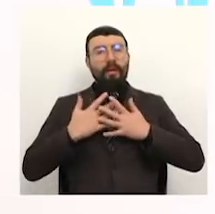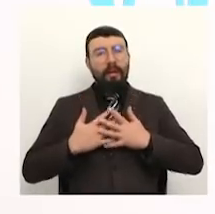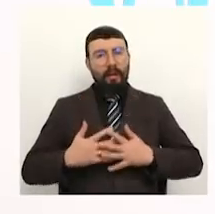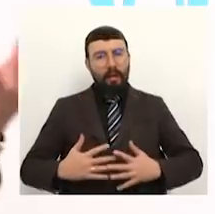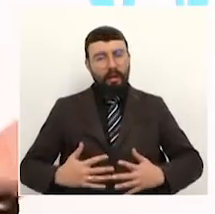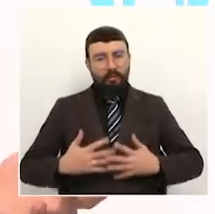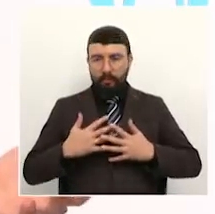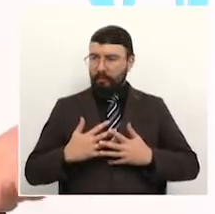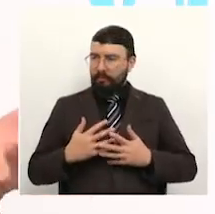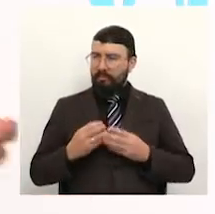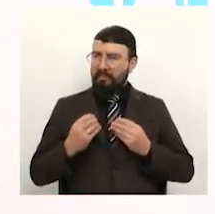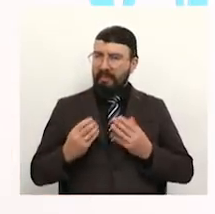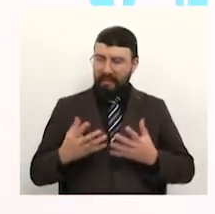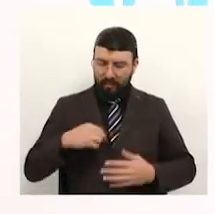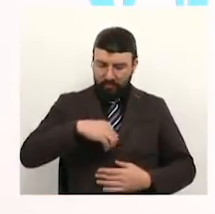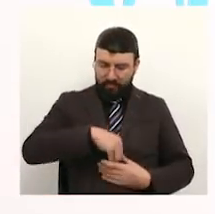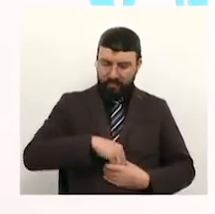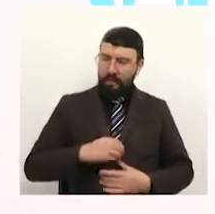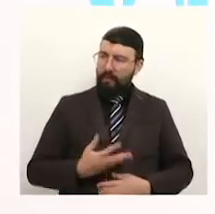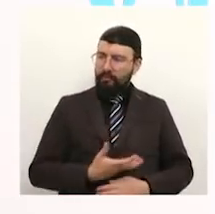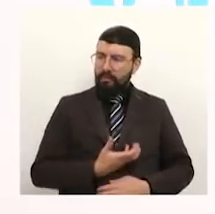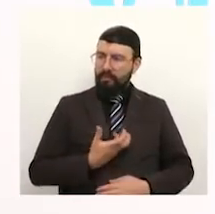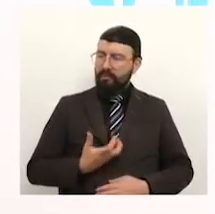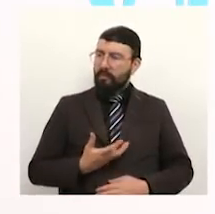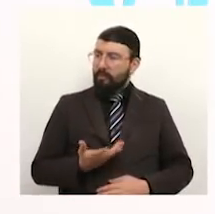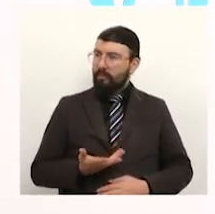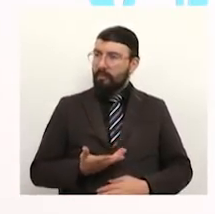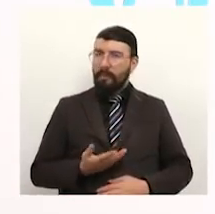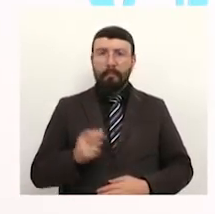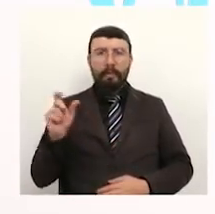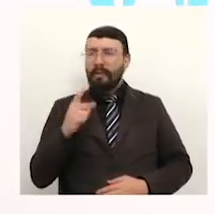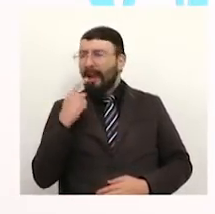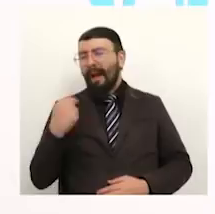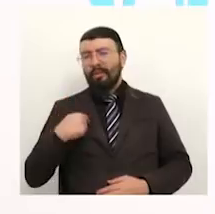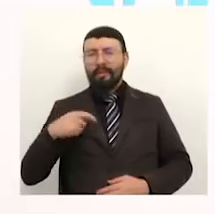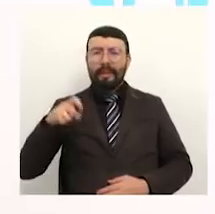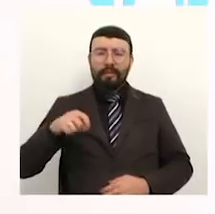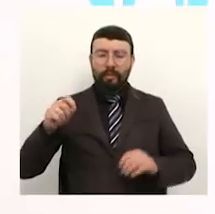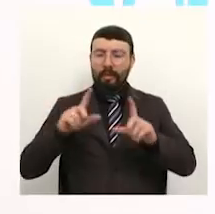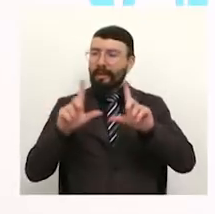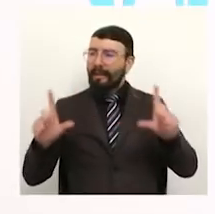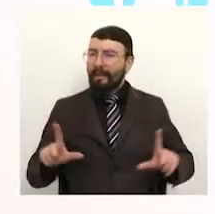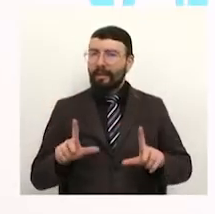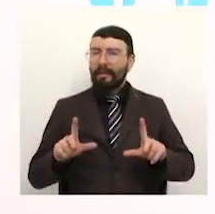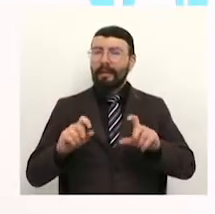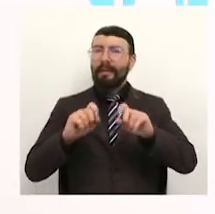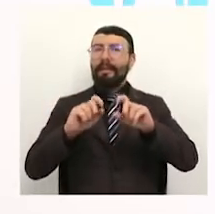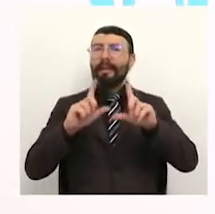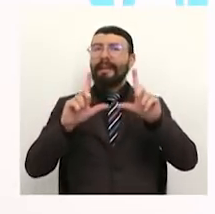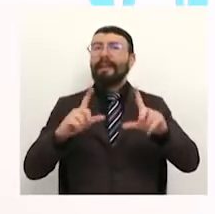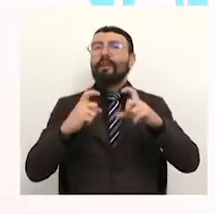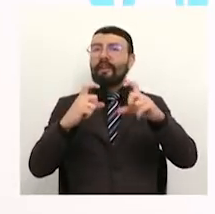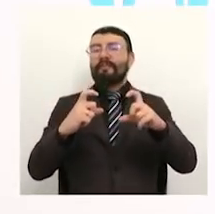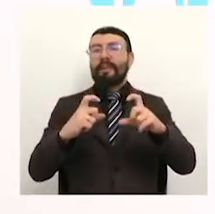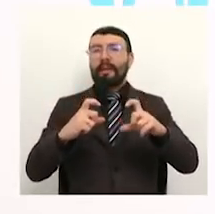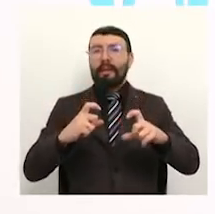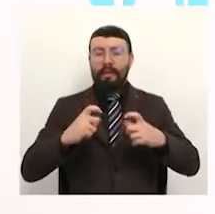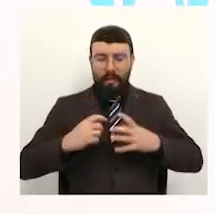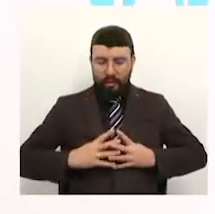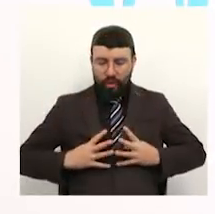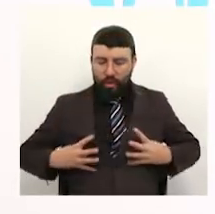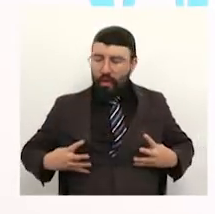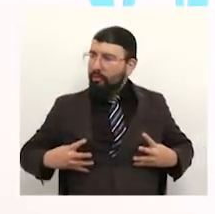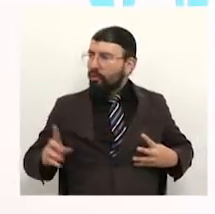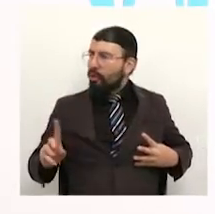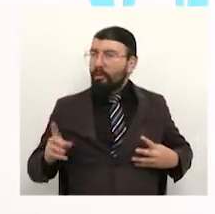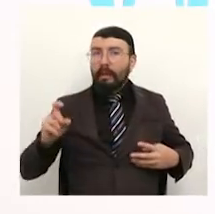doctora que unite una rodea tórax no obstante está sonando es copia como explicamos eso para entender que el que el pulmón es todo